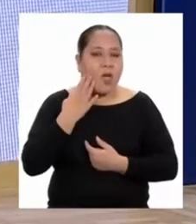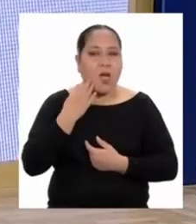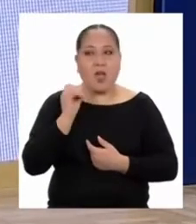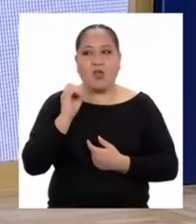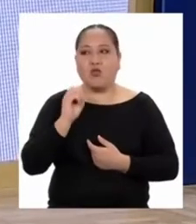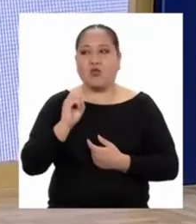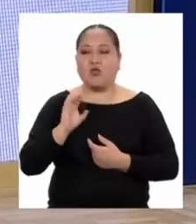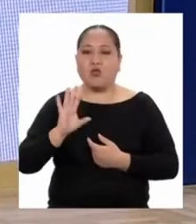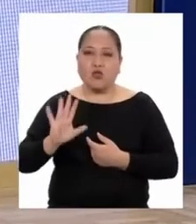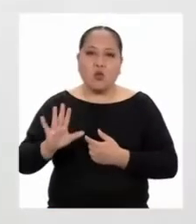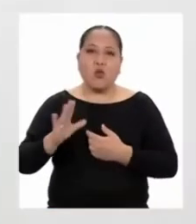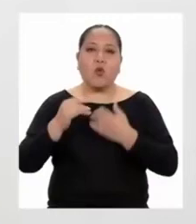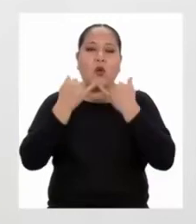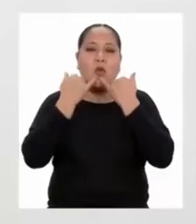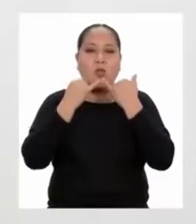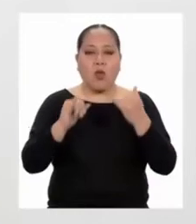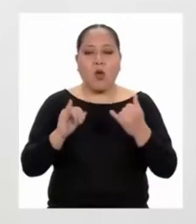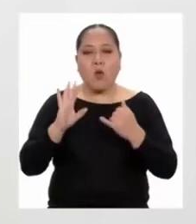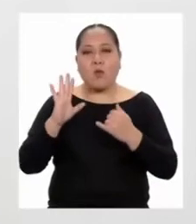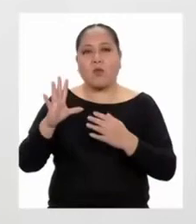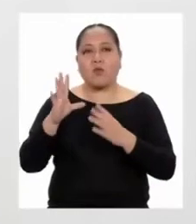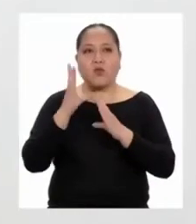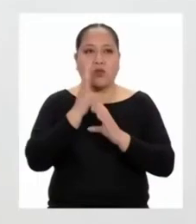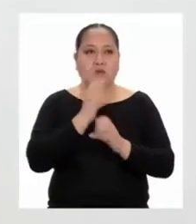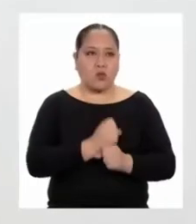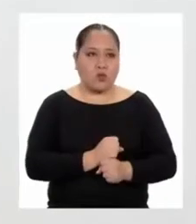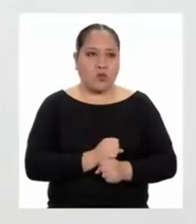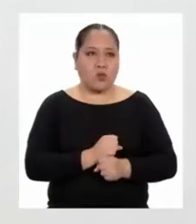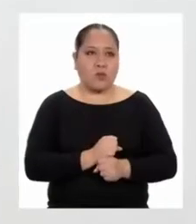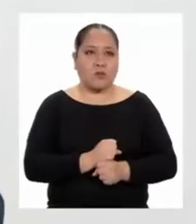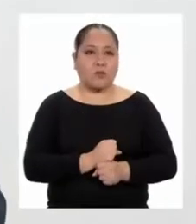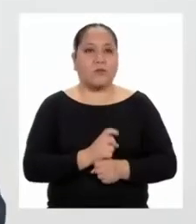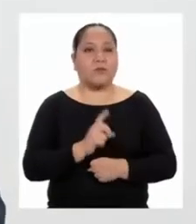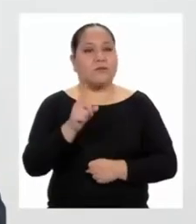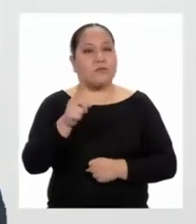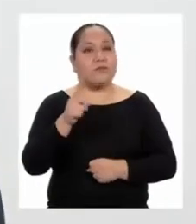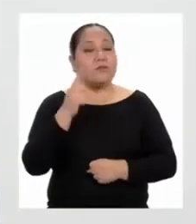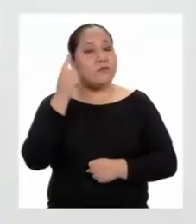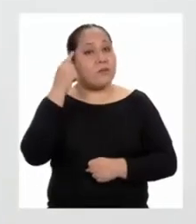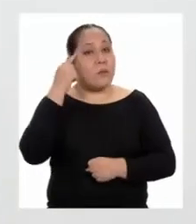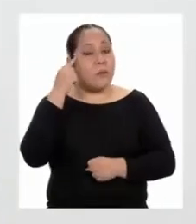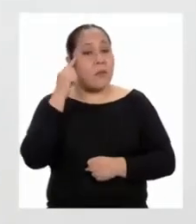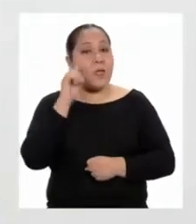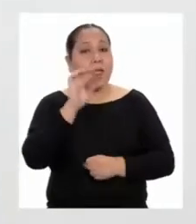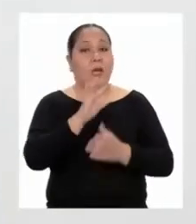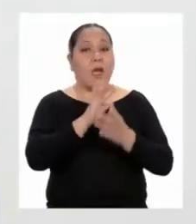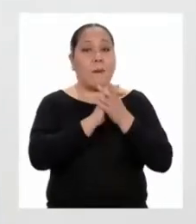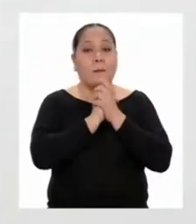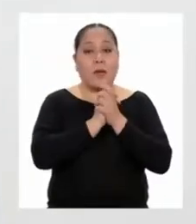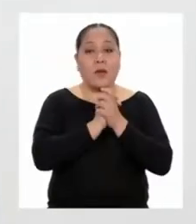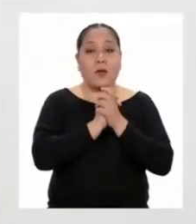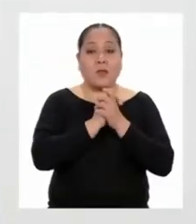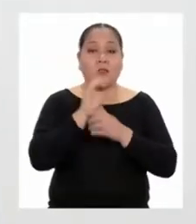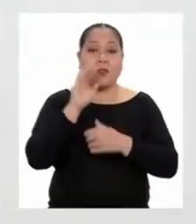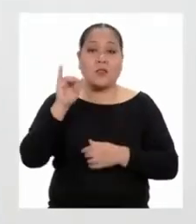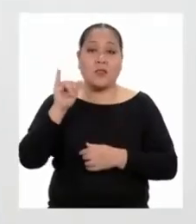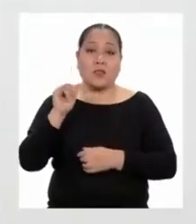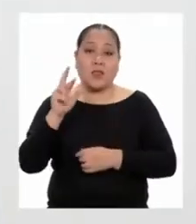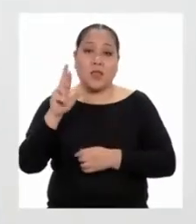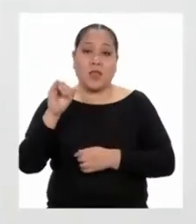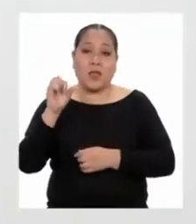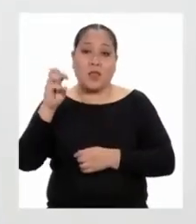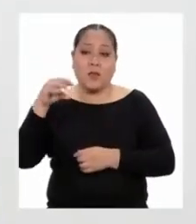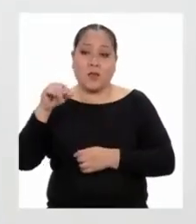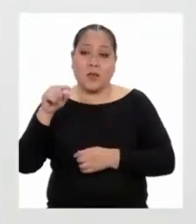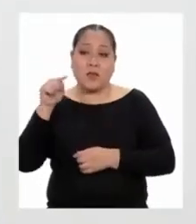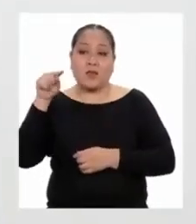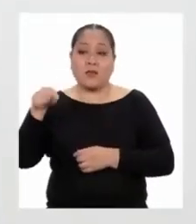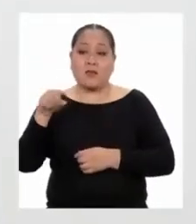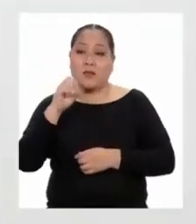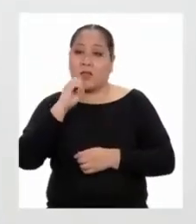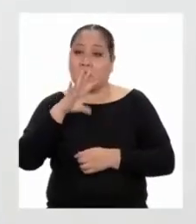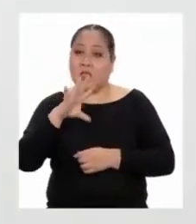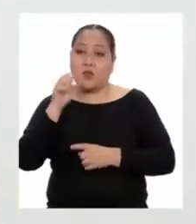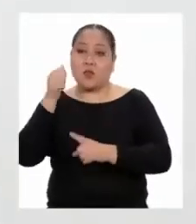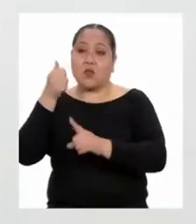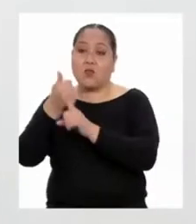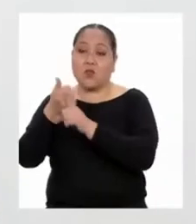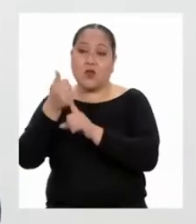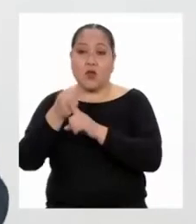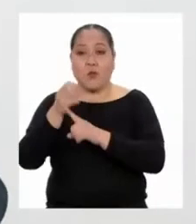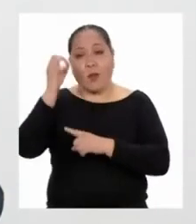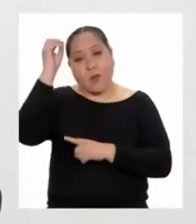idioma, costumbres. Me parece muy bien que, siendo amigos, Yaremis y tú, cada uno tenga una opinión